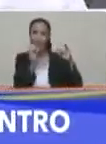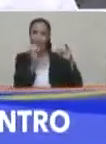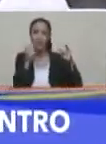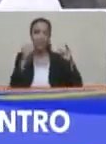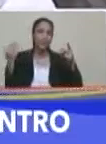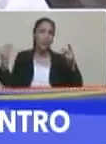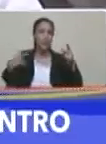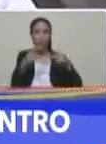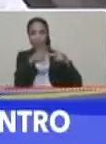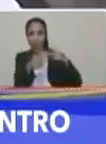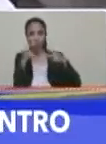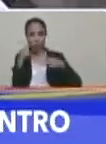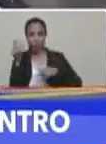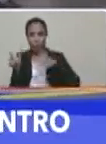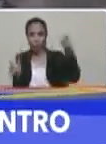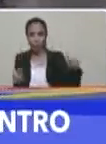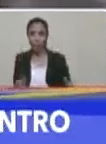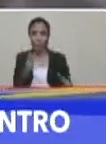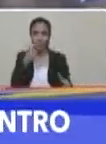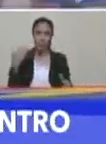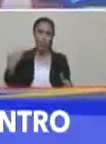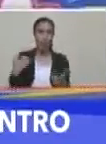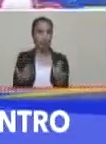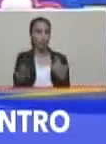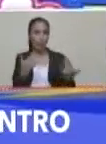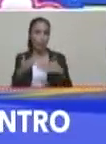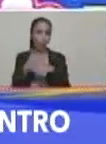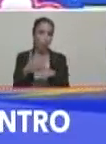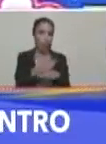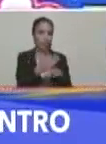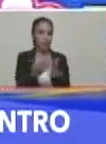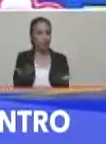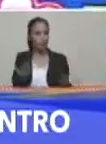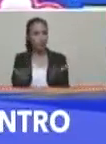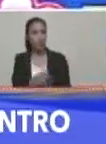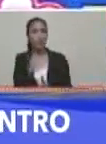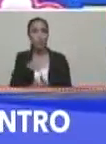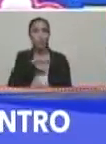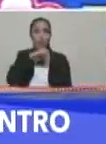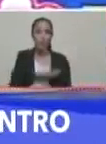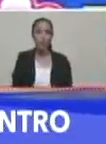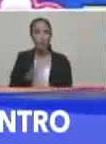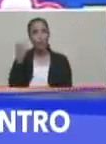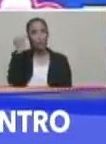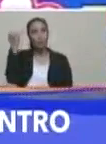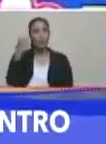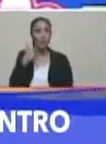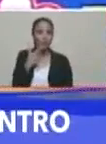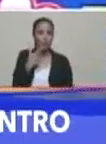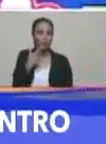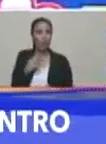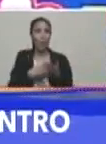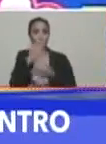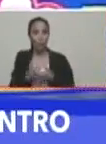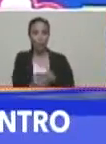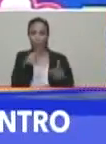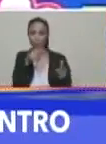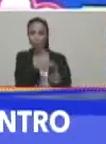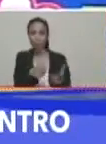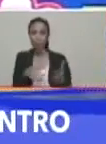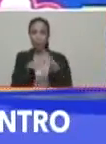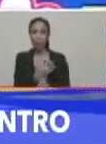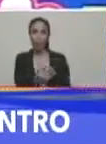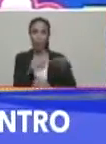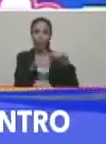Esos dos gigantes que tuvimos el privilegio de compartir con ellos la historia son los padres de este proyecto, que es el proyecto